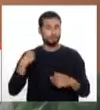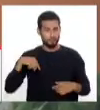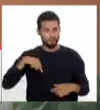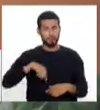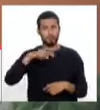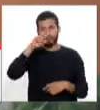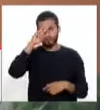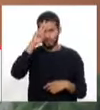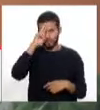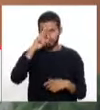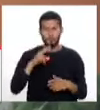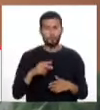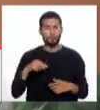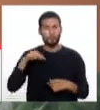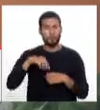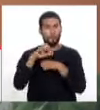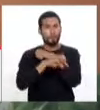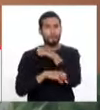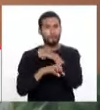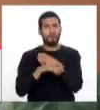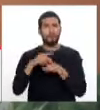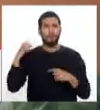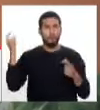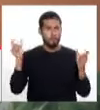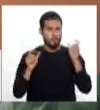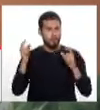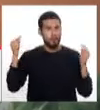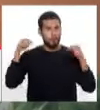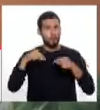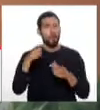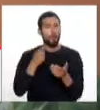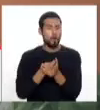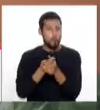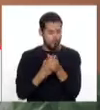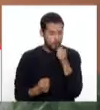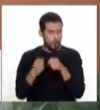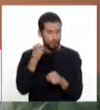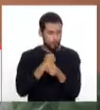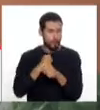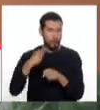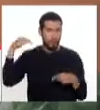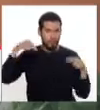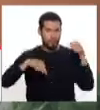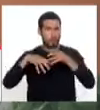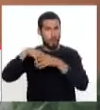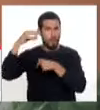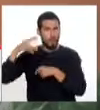un país en el cual pueden confiar los inversionistas